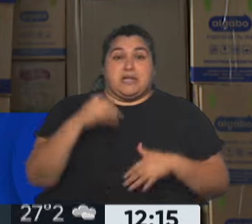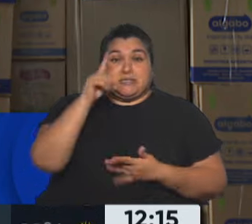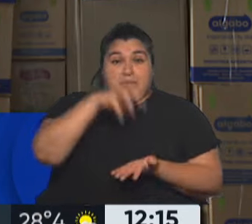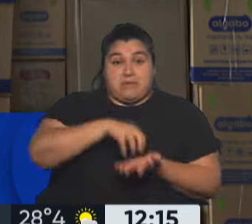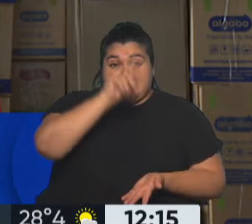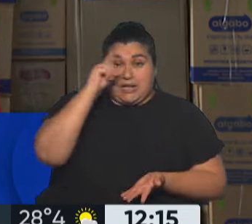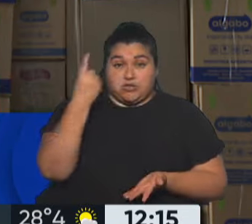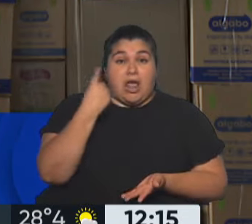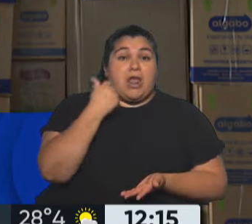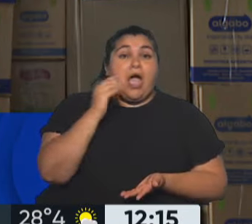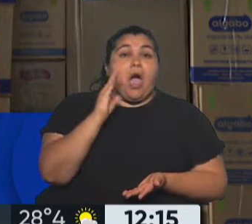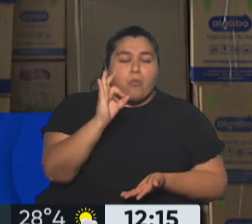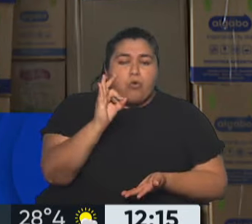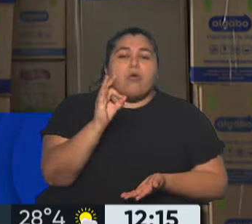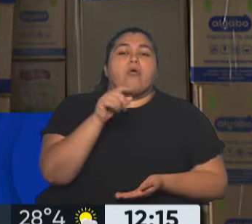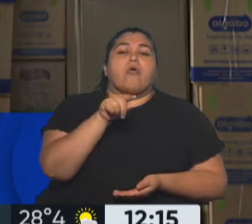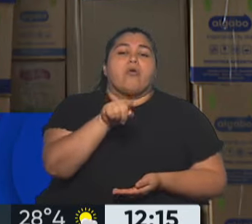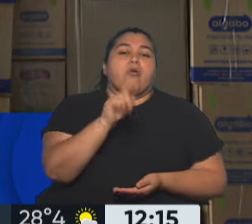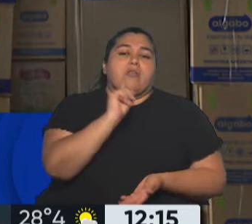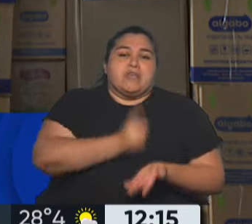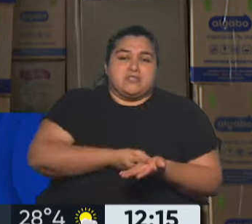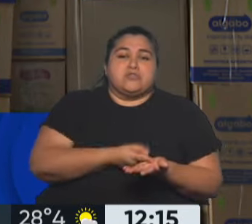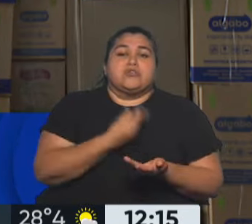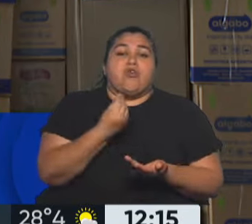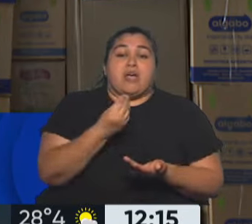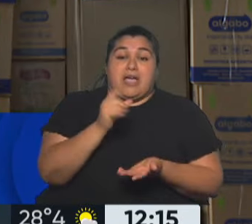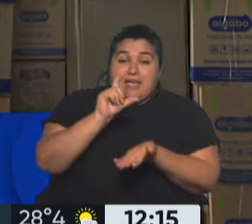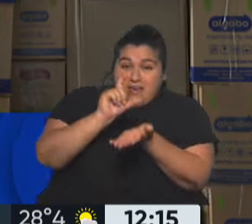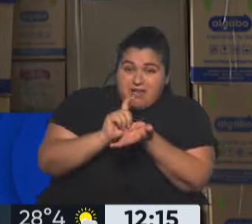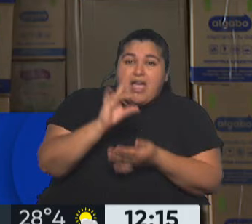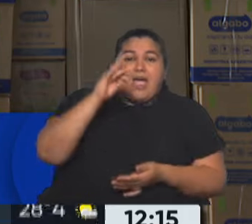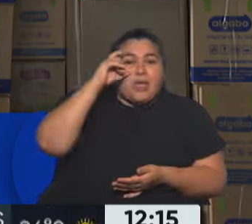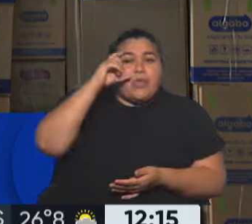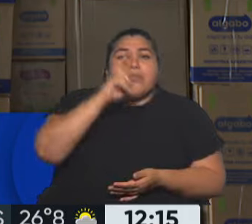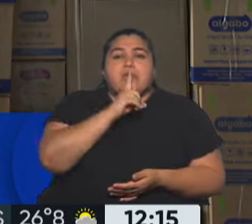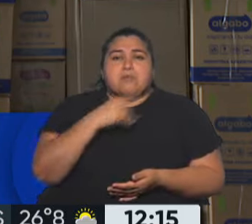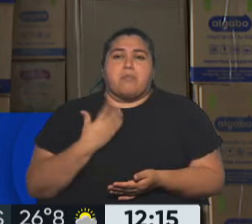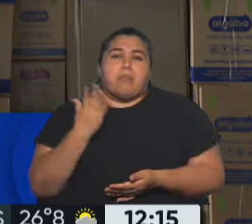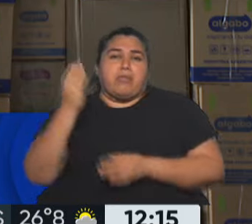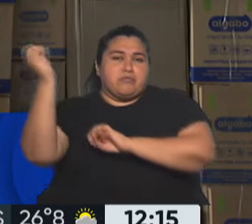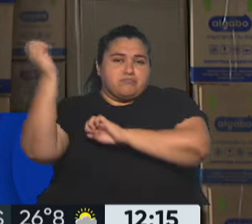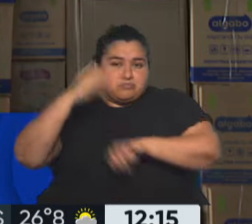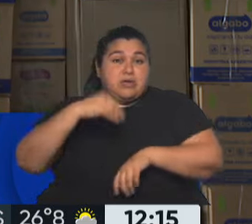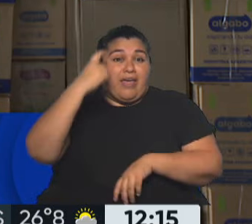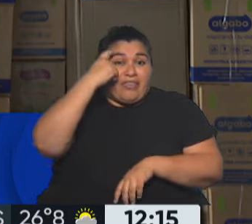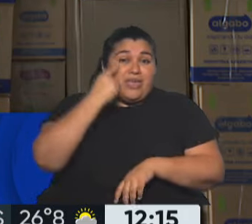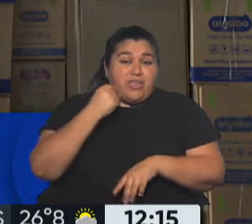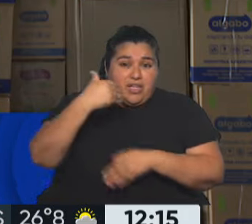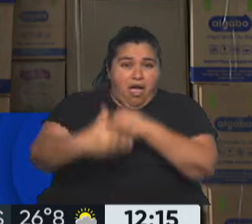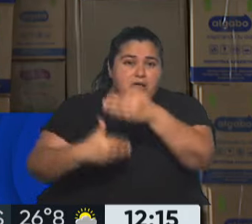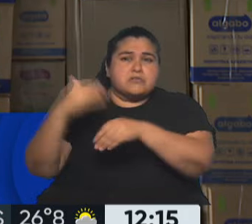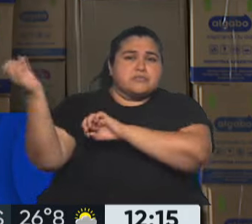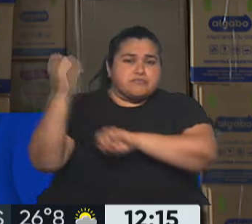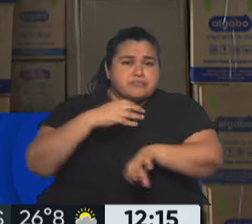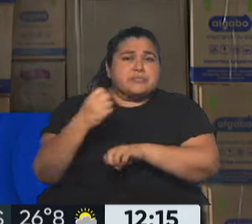nacional Algabo decidió importar el componente DIT, vía aérea, por supuesto. Cada 10 días están recibiendo